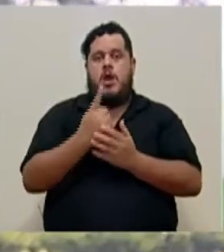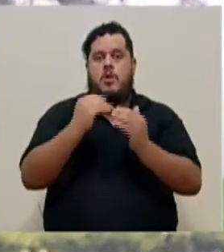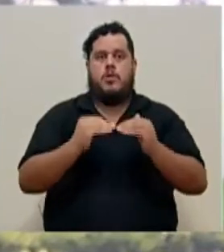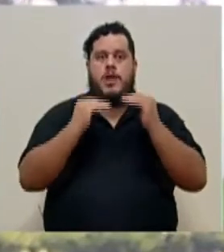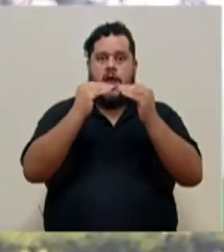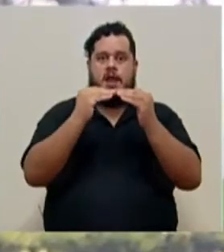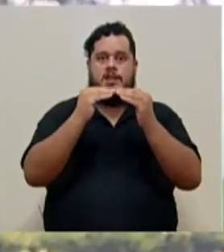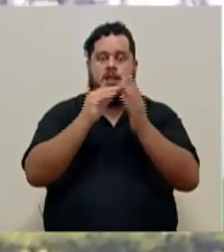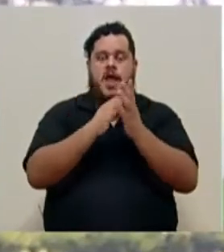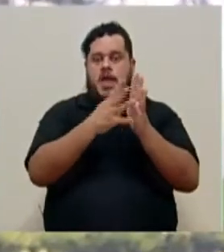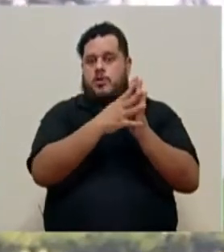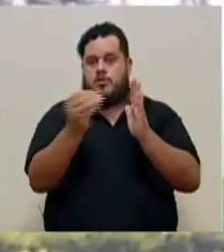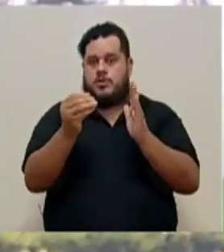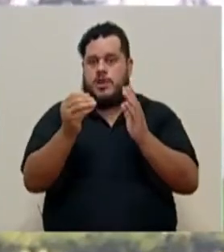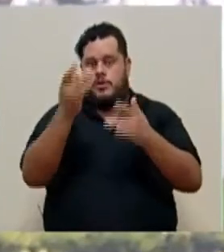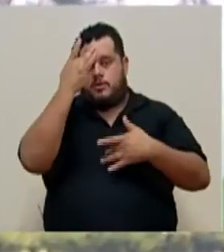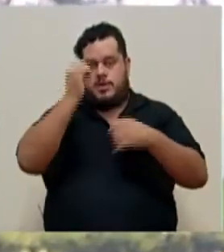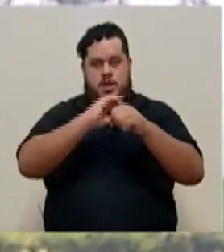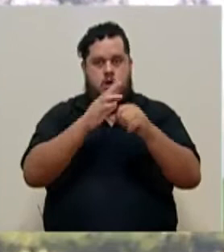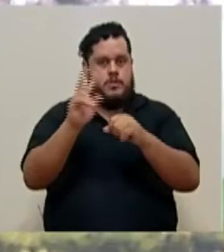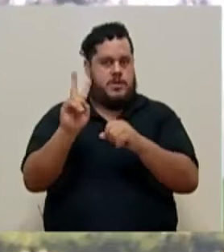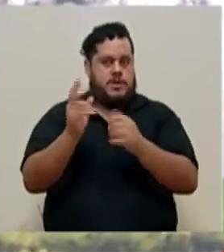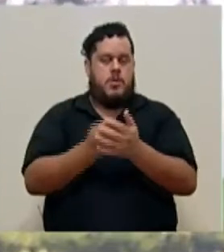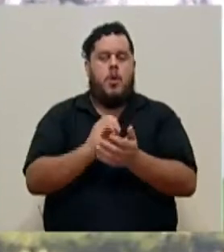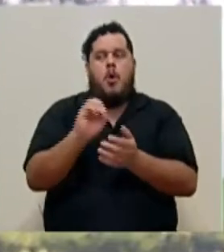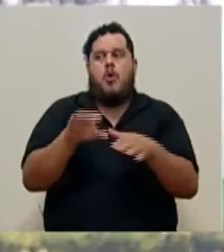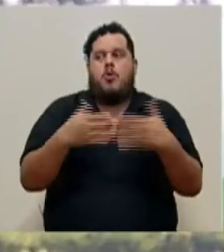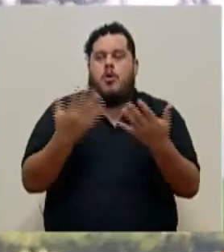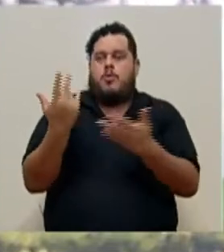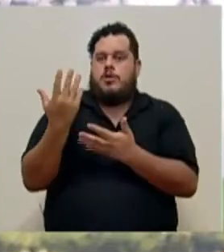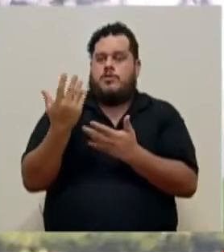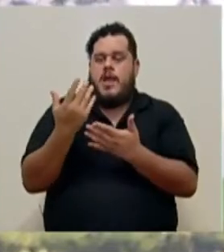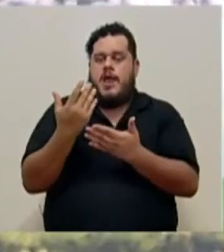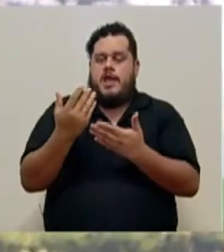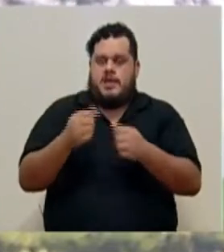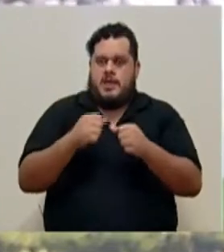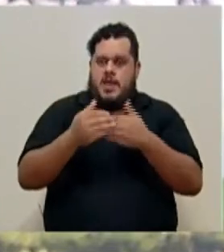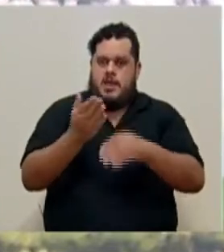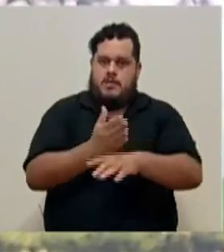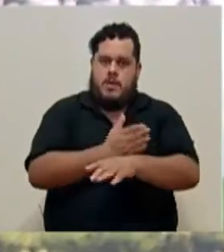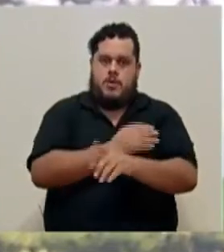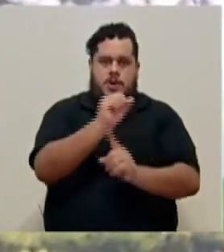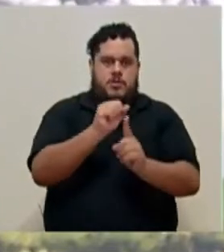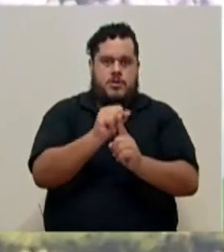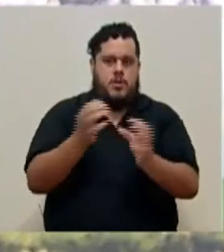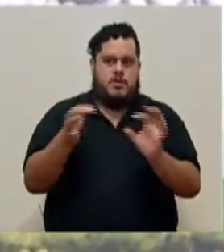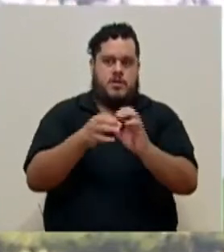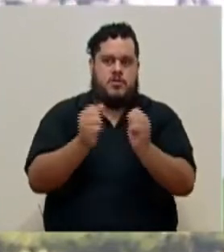en los casos de COVID-19 o cómo esperan que evolucione la situación en relación con esto.